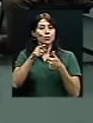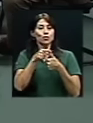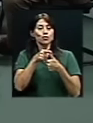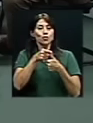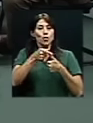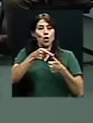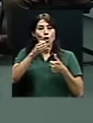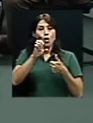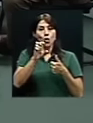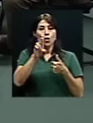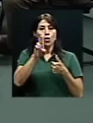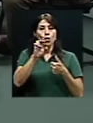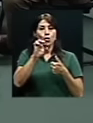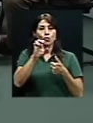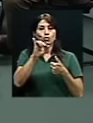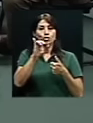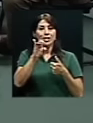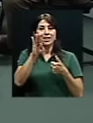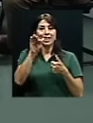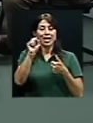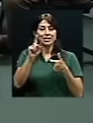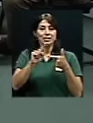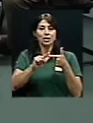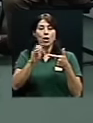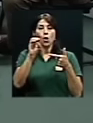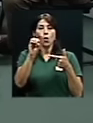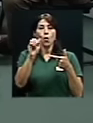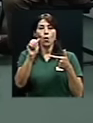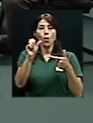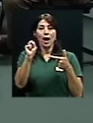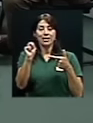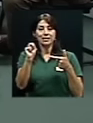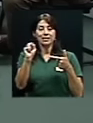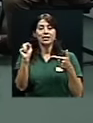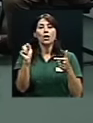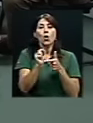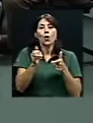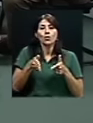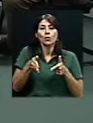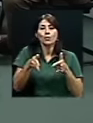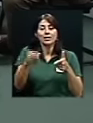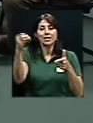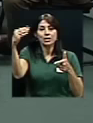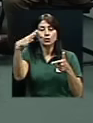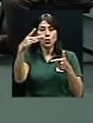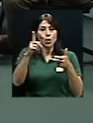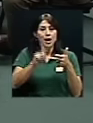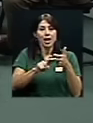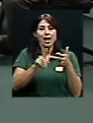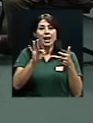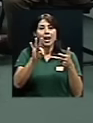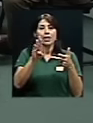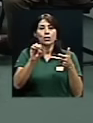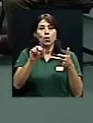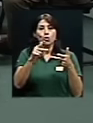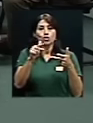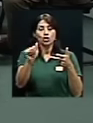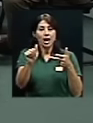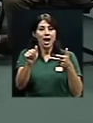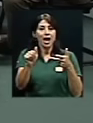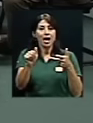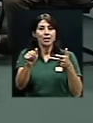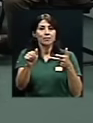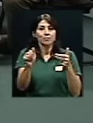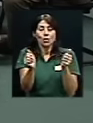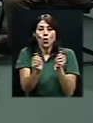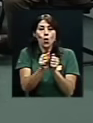recordar OAS con Autotrillos del Sol, nos hace recordar prácticamente todos estos, La Trocha, ¿verdad? Con este tipo de